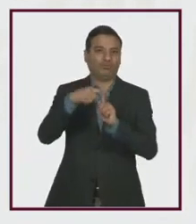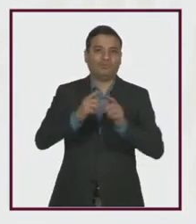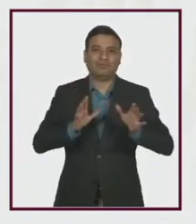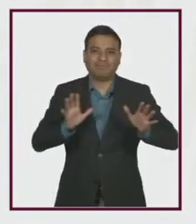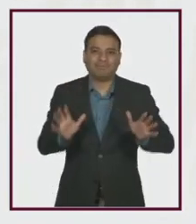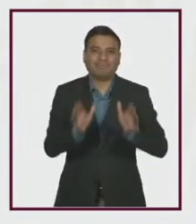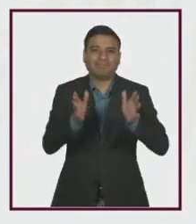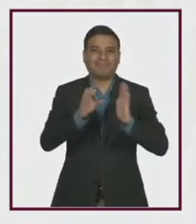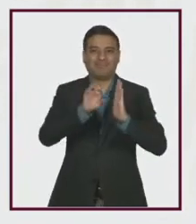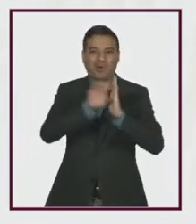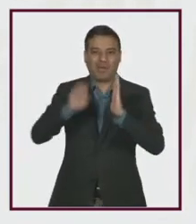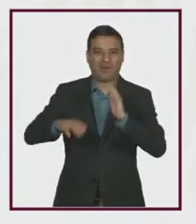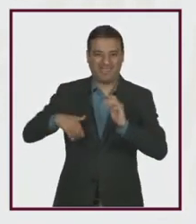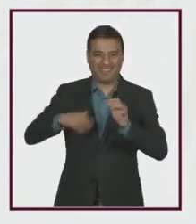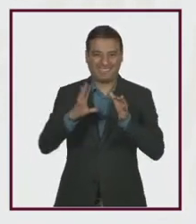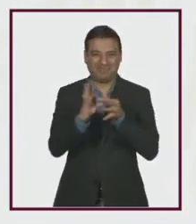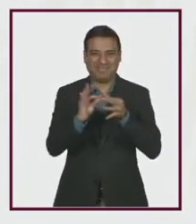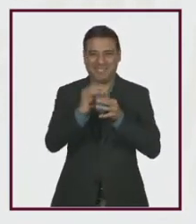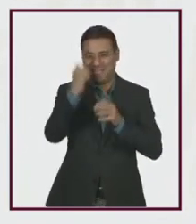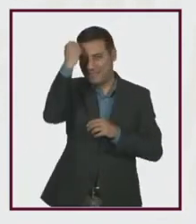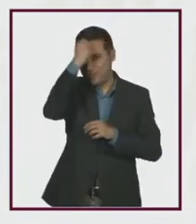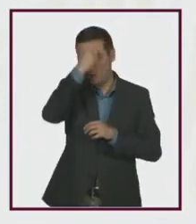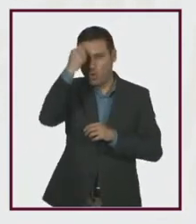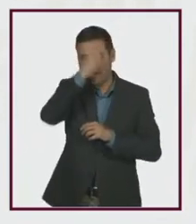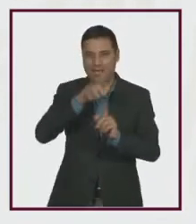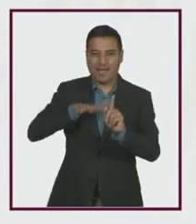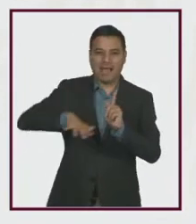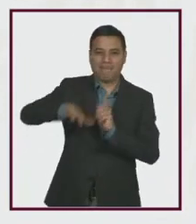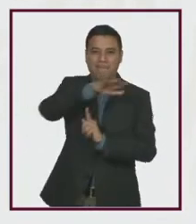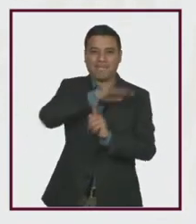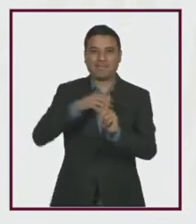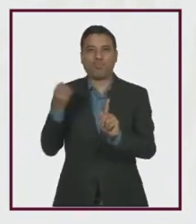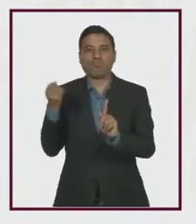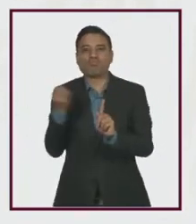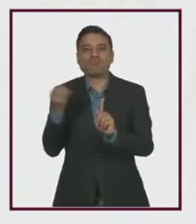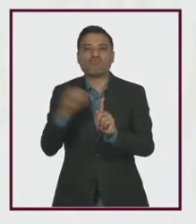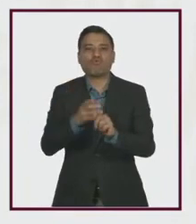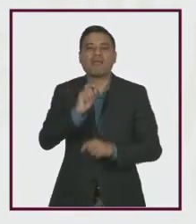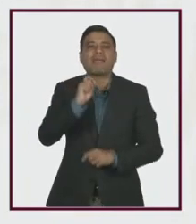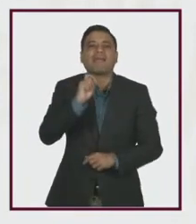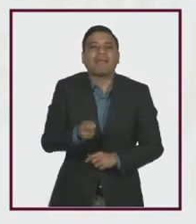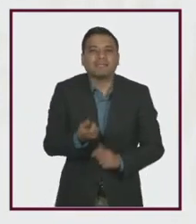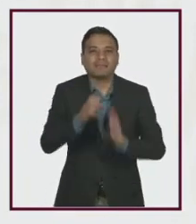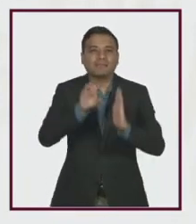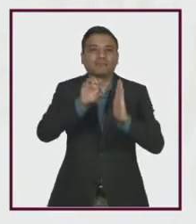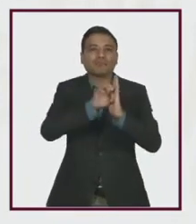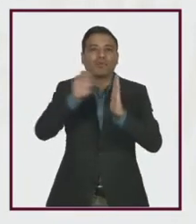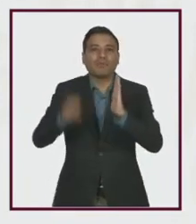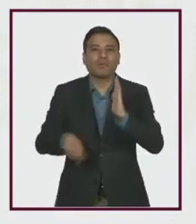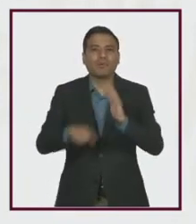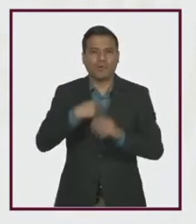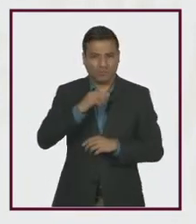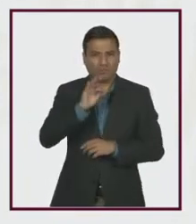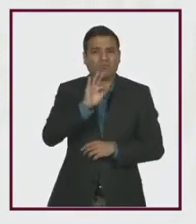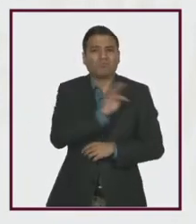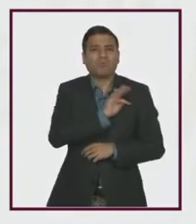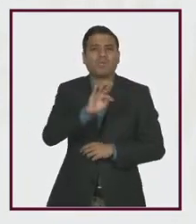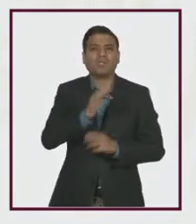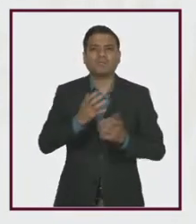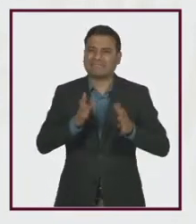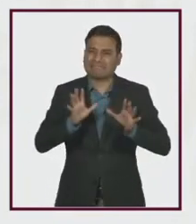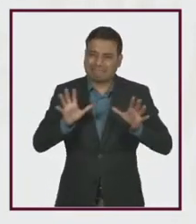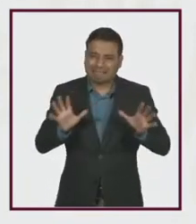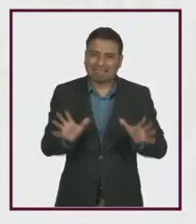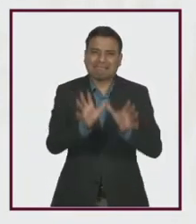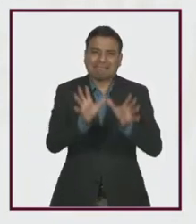teoría del ambiente enriquecido y básicamente es eso, ¿no? ¿Qué actividades hago yo para poder sentirme bien sin